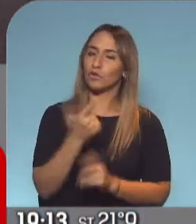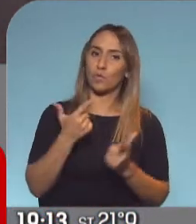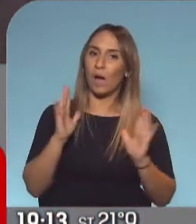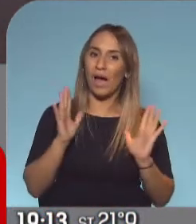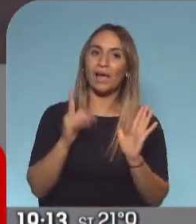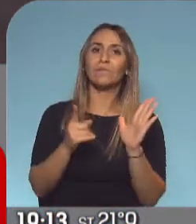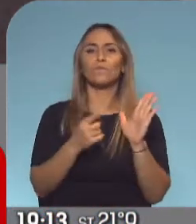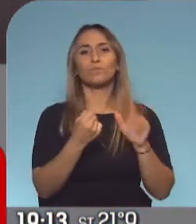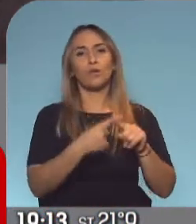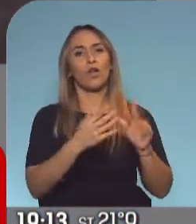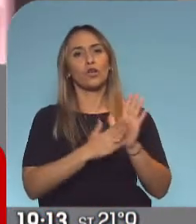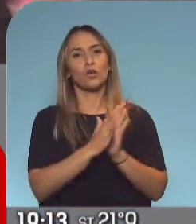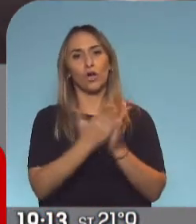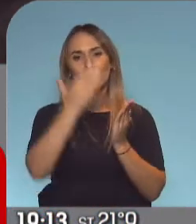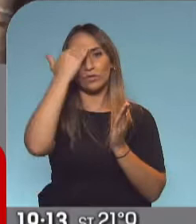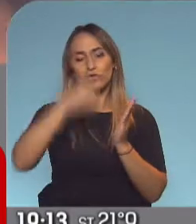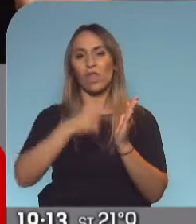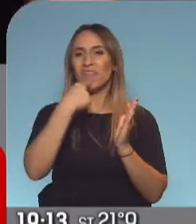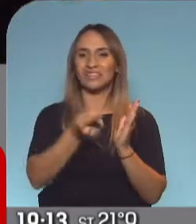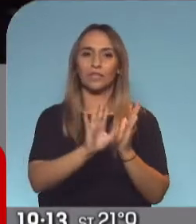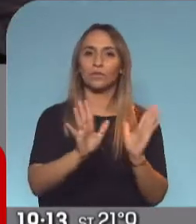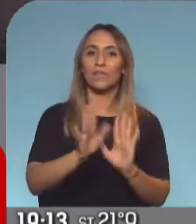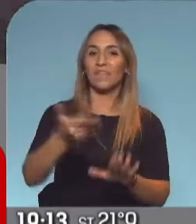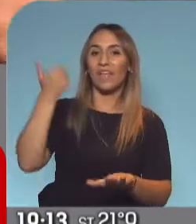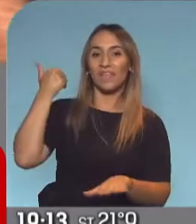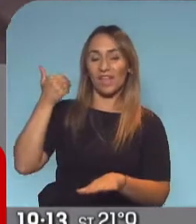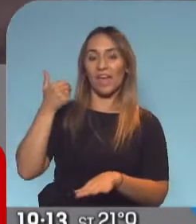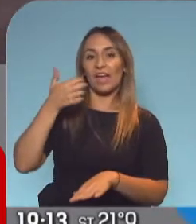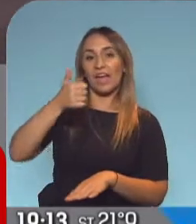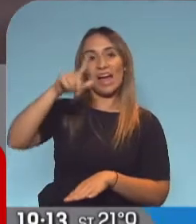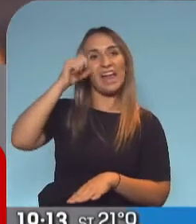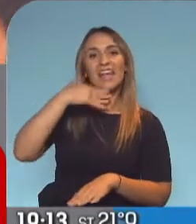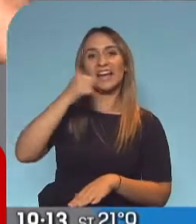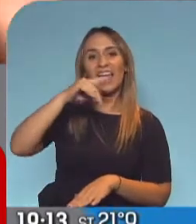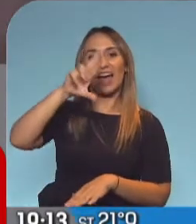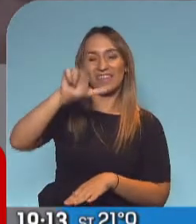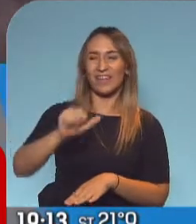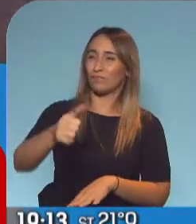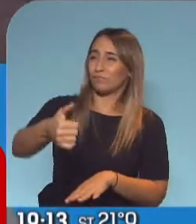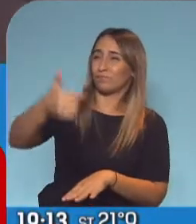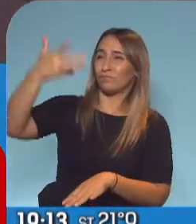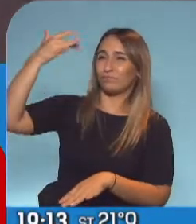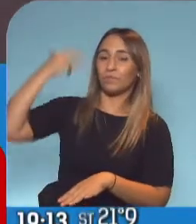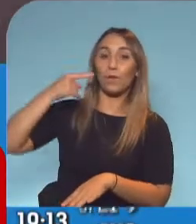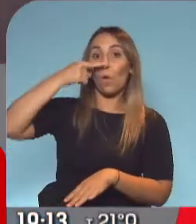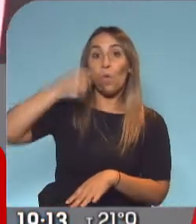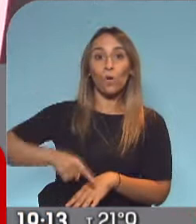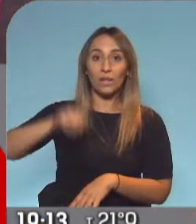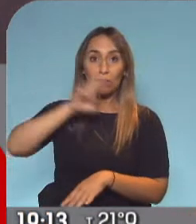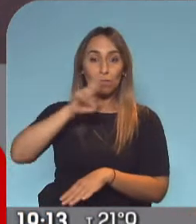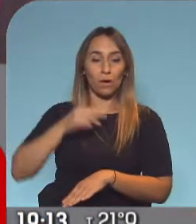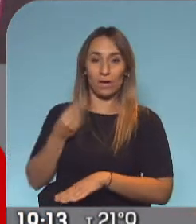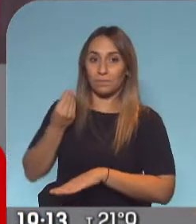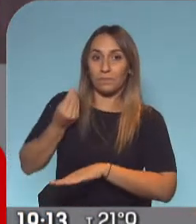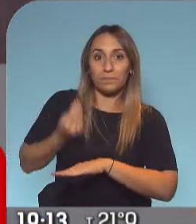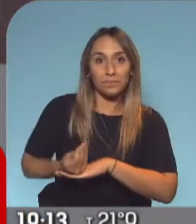la Constitución desde hace ya varios años, desde la renuncia de Alejandra Gil Carbó, un nombre que nos quedó lejísimo, pero es la última procuradora que